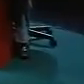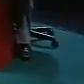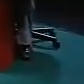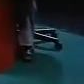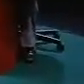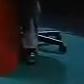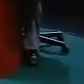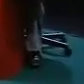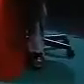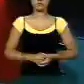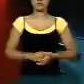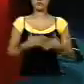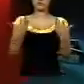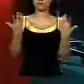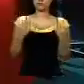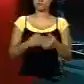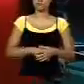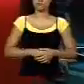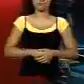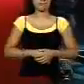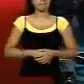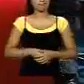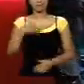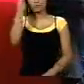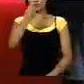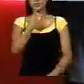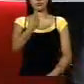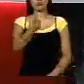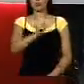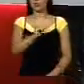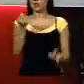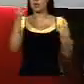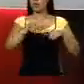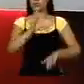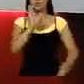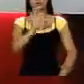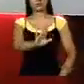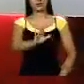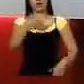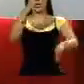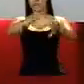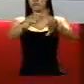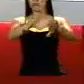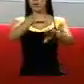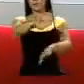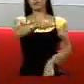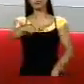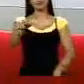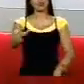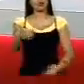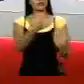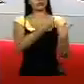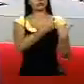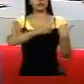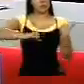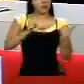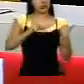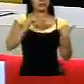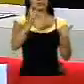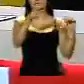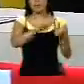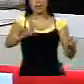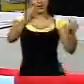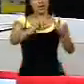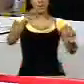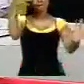campaña, el desarrollo que hemos tenido a través de los medios de comunicación. Y bueno, Vive es afectado, hay que investigar y hay que